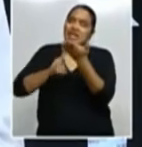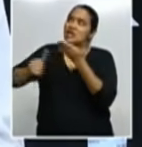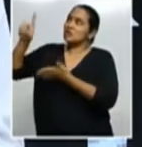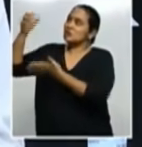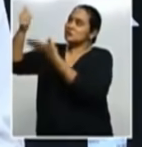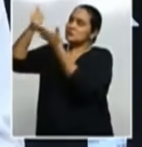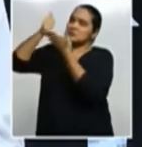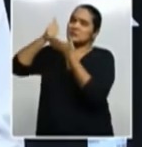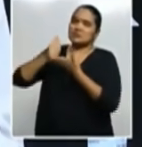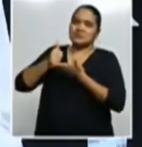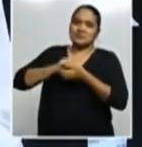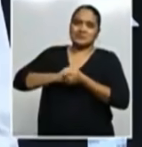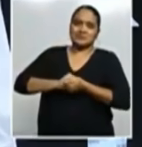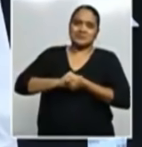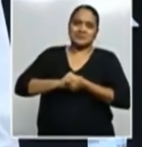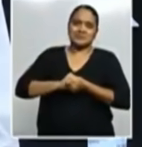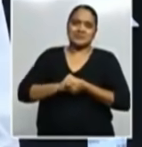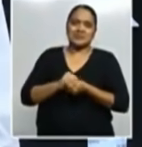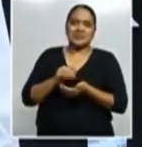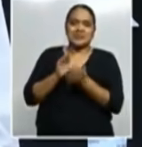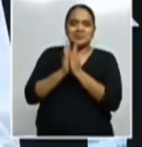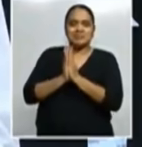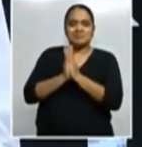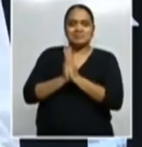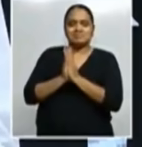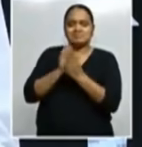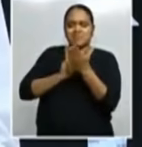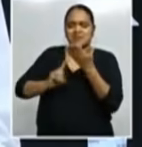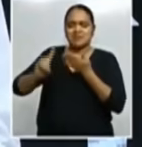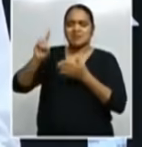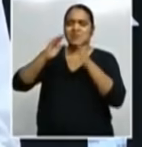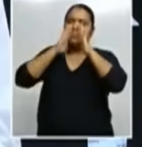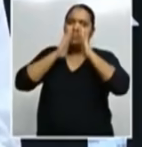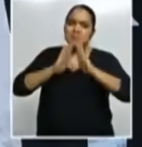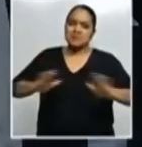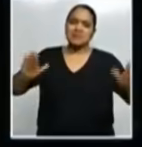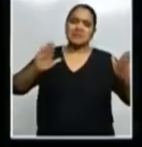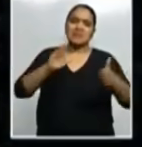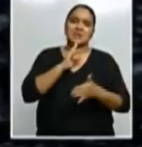salir adelante. Y le pido a Dios siempre que bendiga a Honduras.